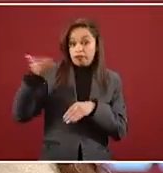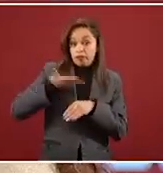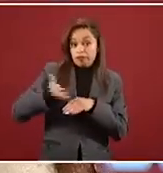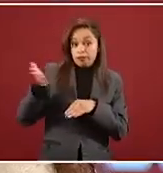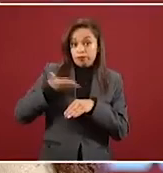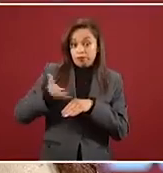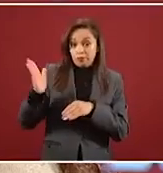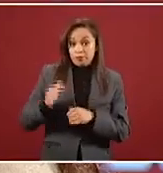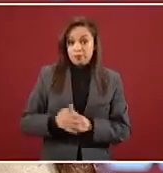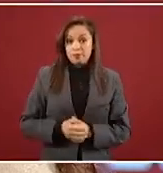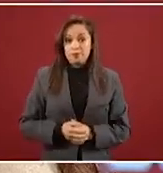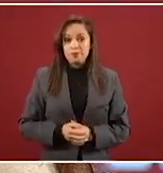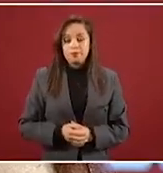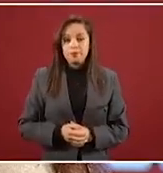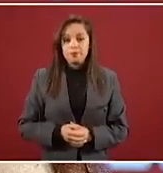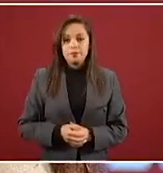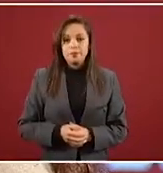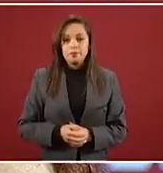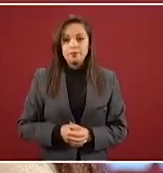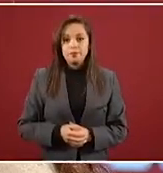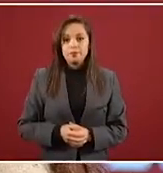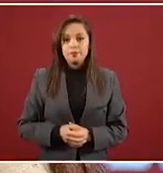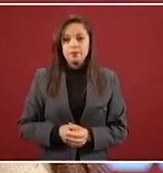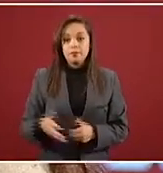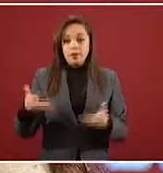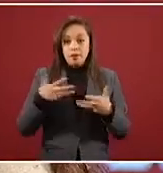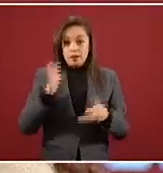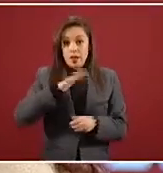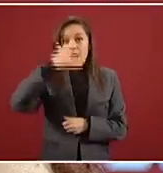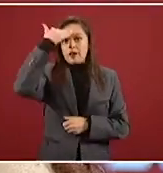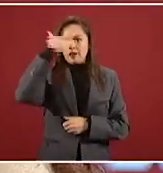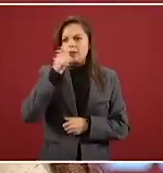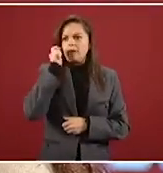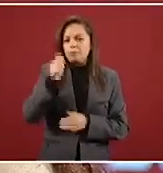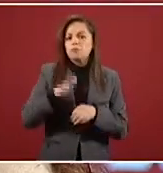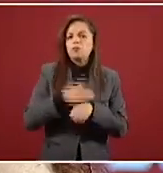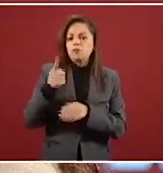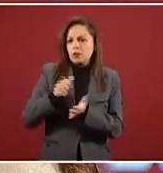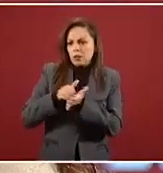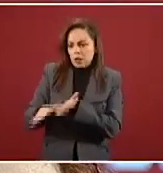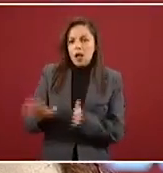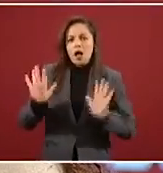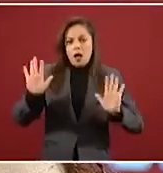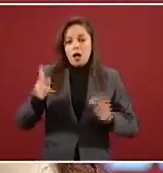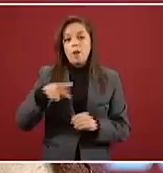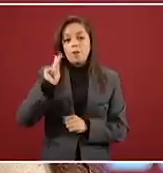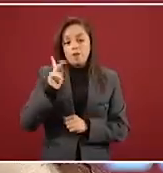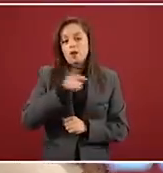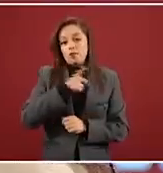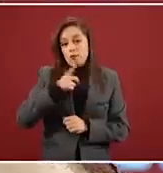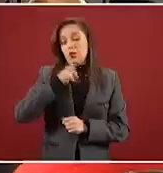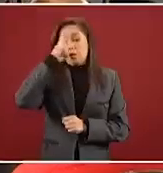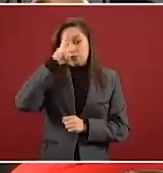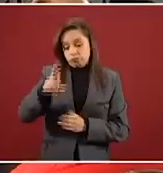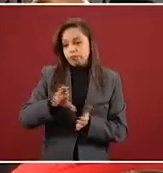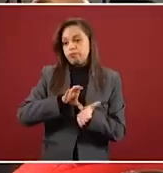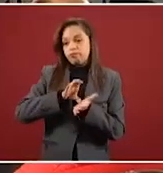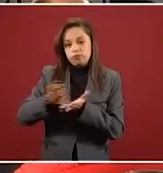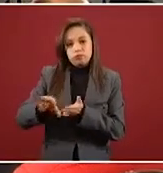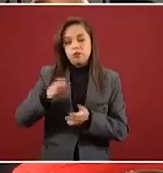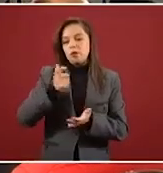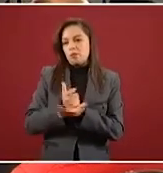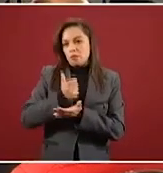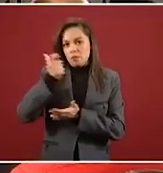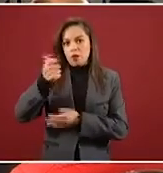su caso con alguna justificación, y de no ser el caso que se respete pagando todos sus derechos. Entonces, se